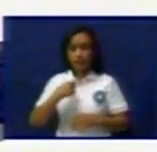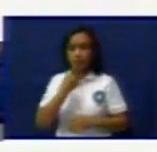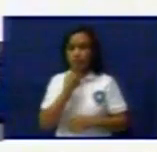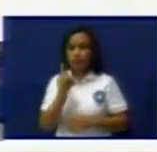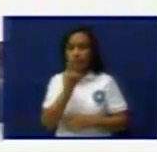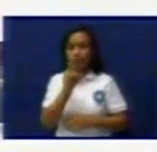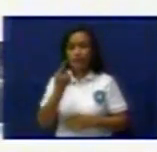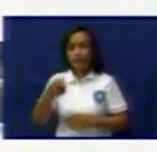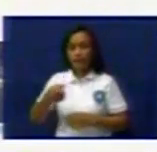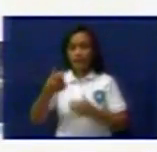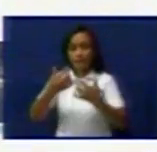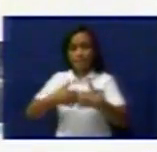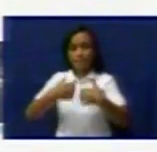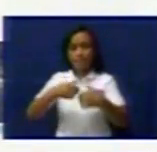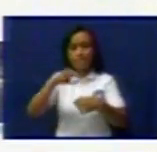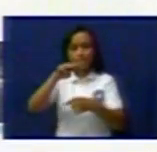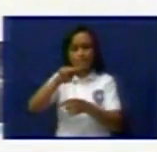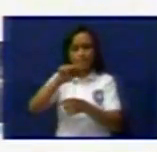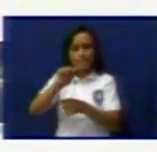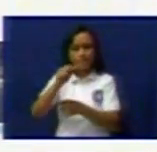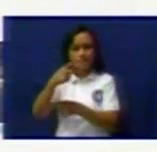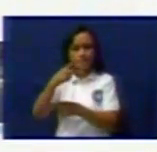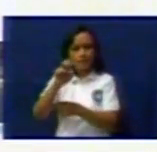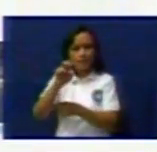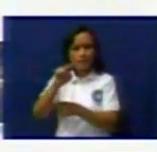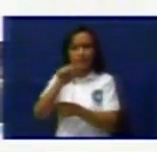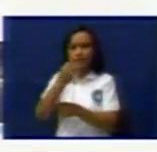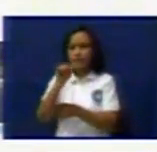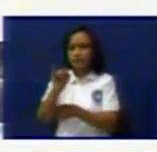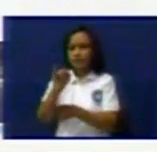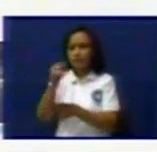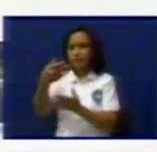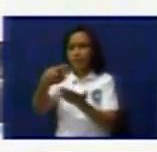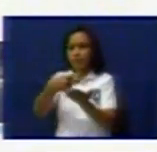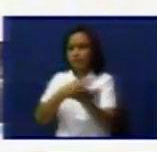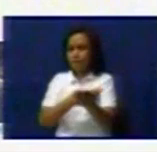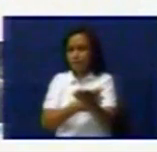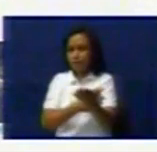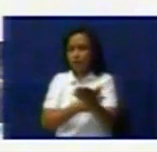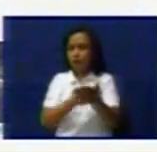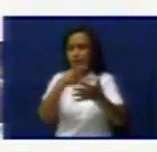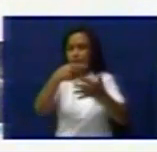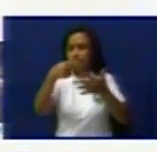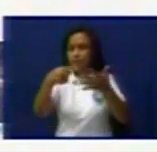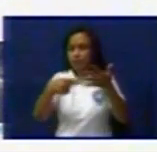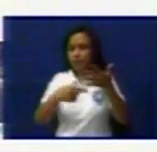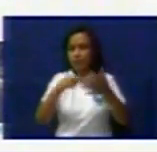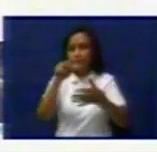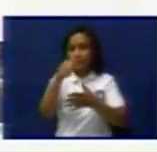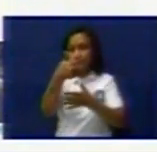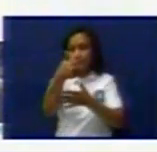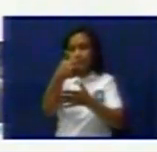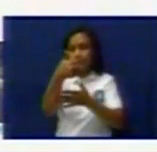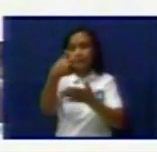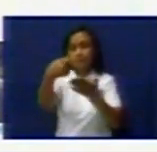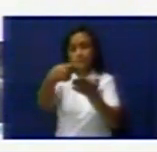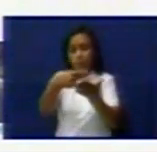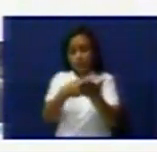a cabo por la empresa McKinsey, los contenidos principales del proyecto son los siguientes 6